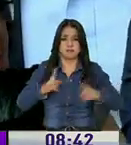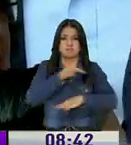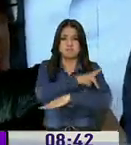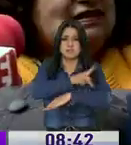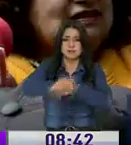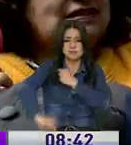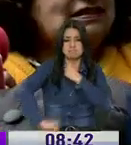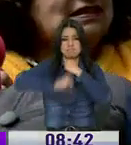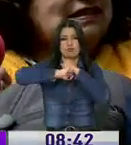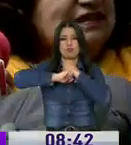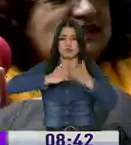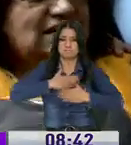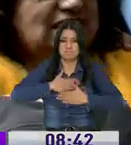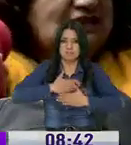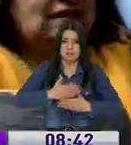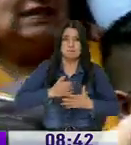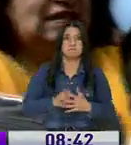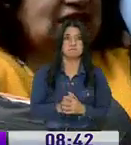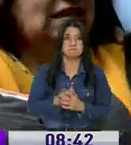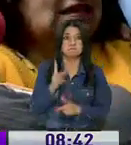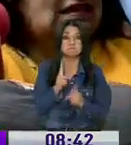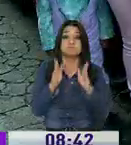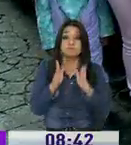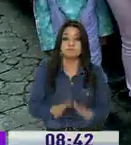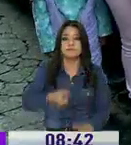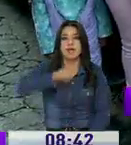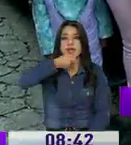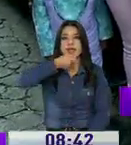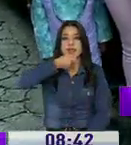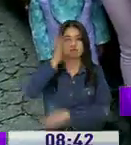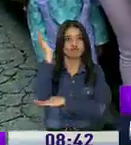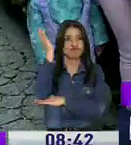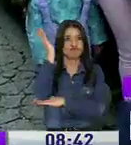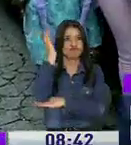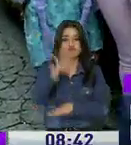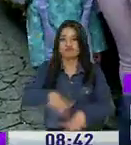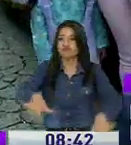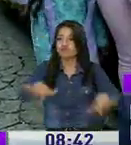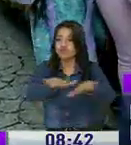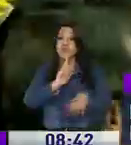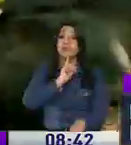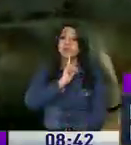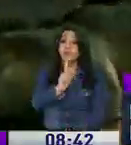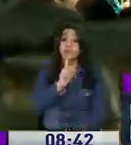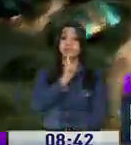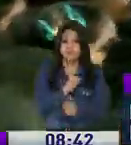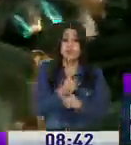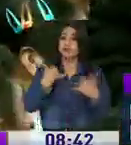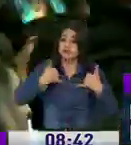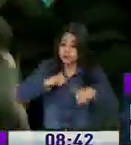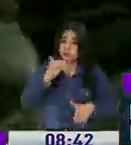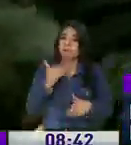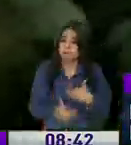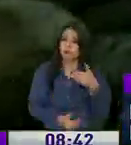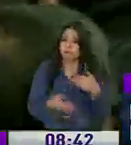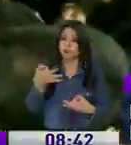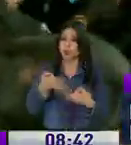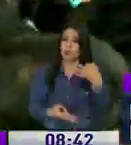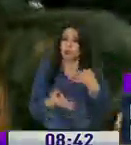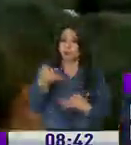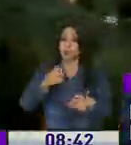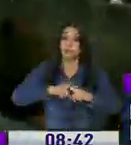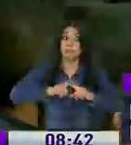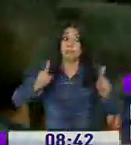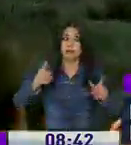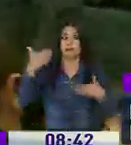Pichincha. A través de un micrófono, la prefecta se dirigió a los presentes, anunciando que enfrentará la justicia y queriendo ganar más espacio